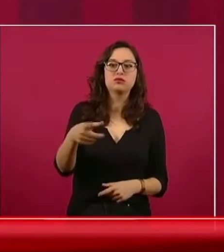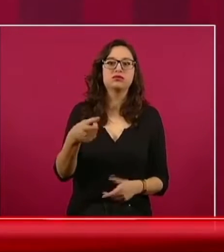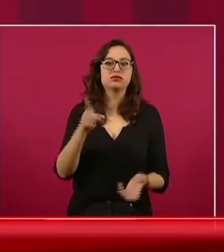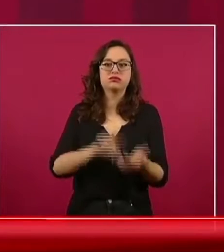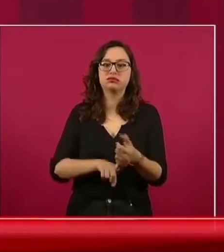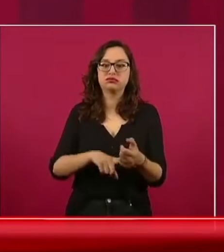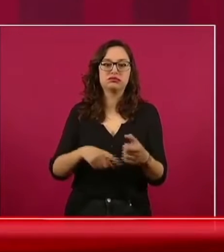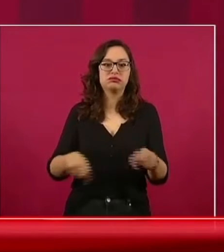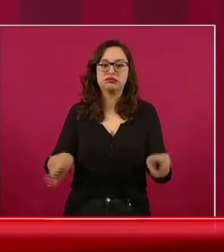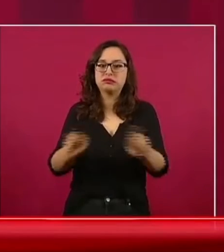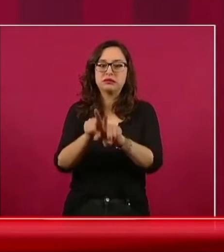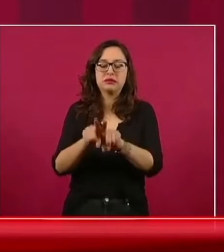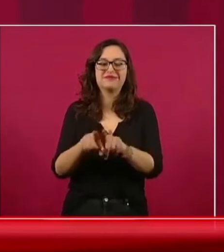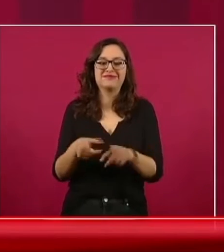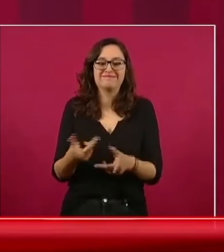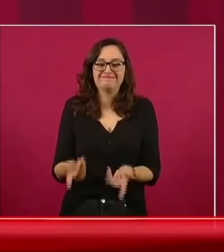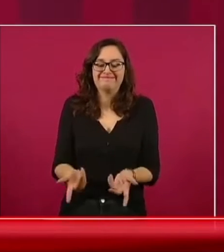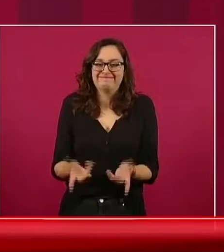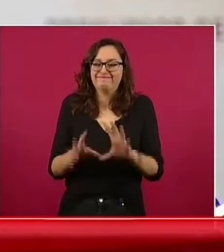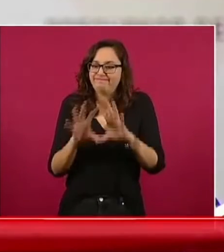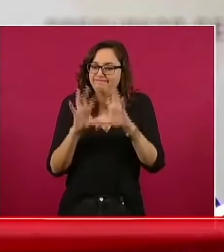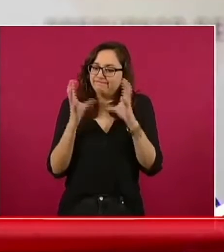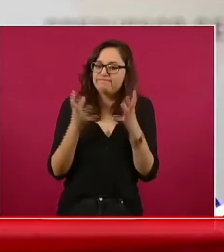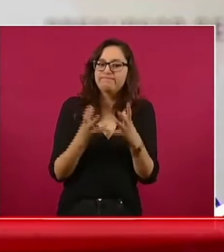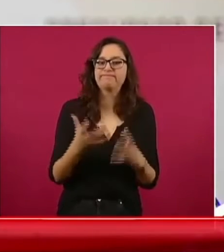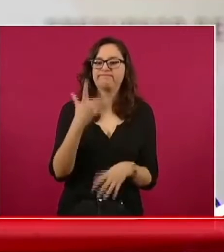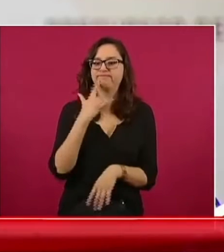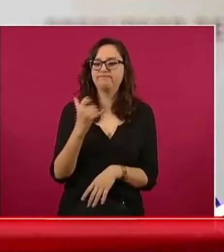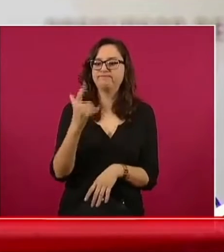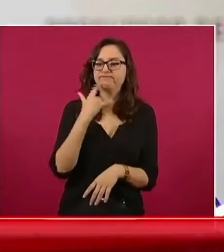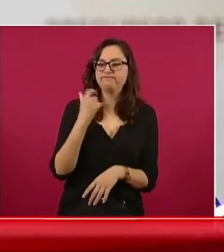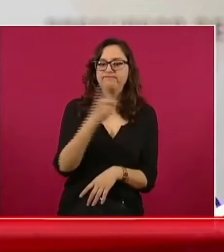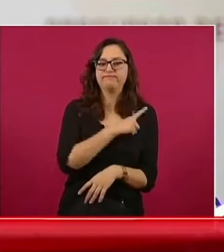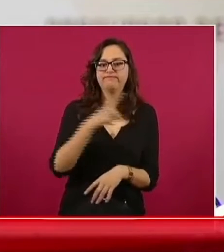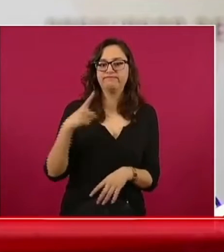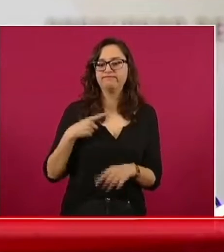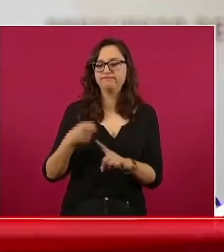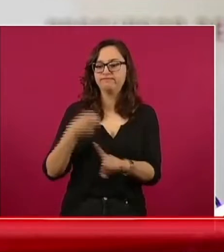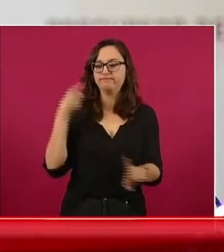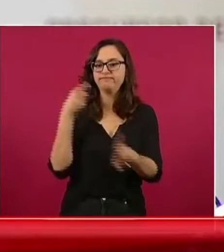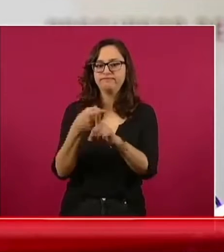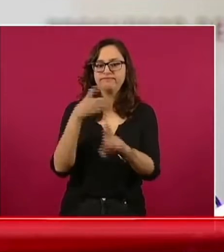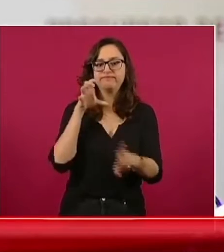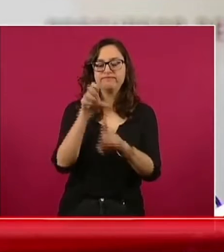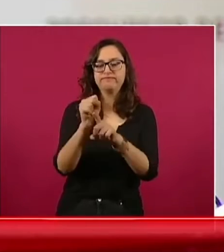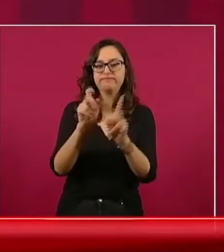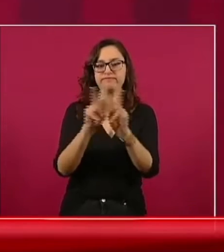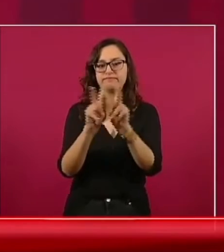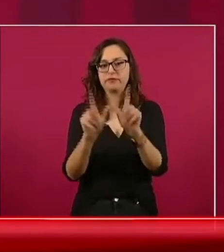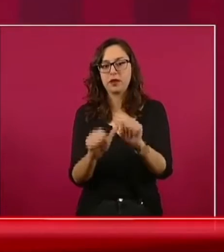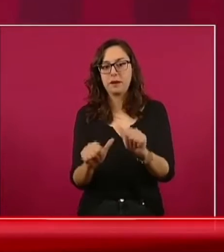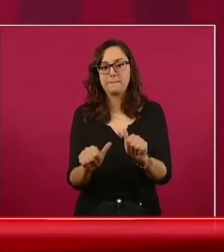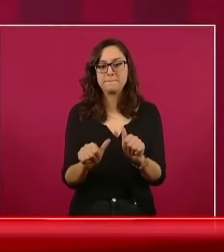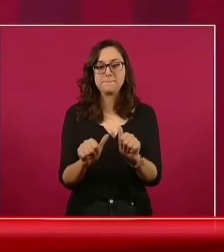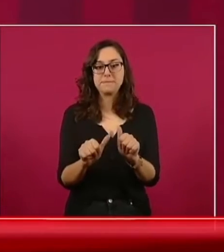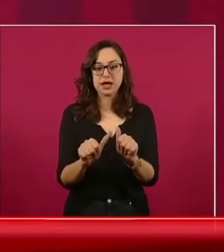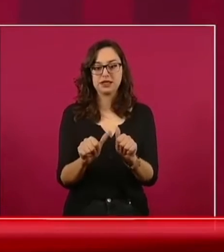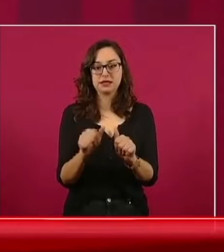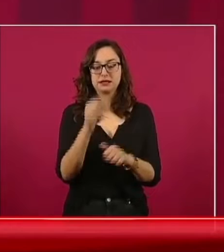entonces todos tenemos que hacer un esfuerzo por conseguir la paz yo siento